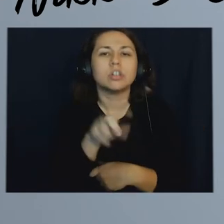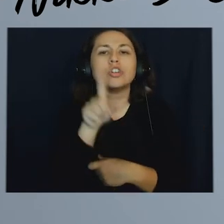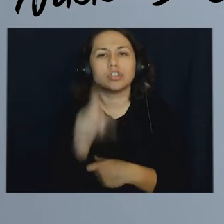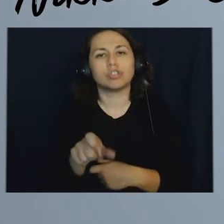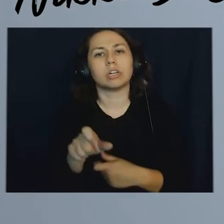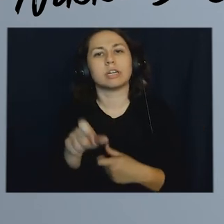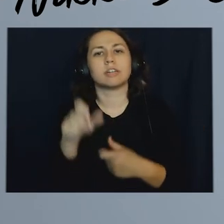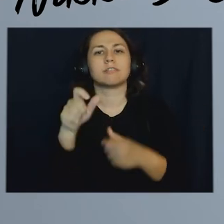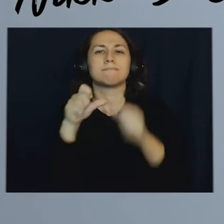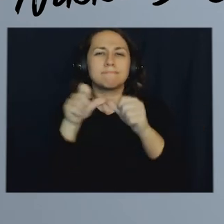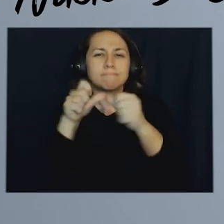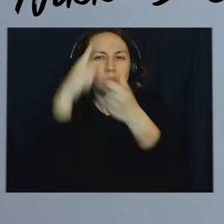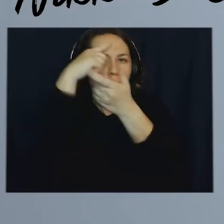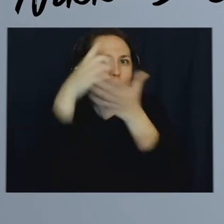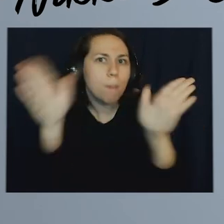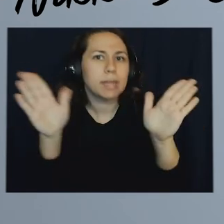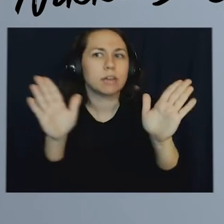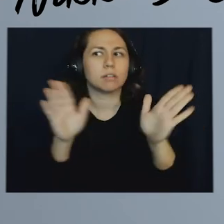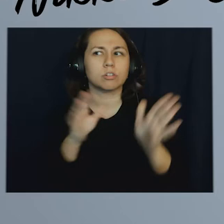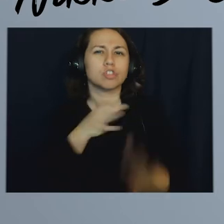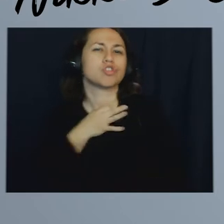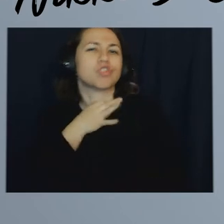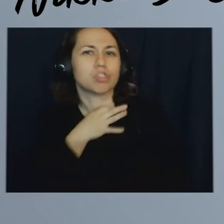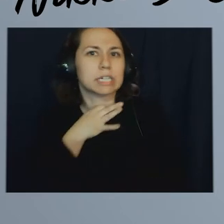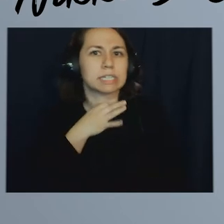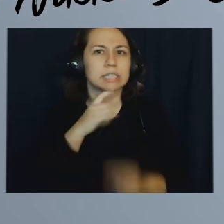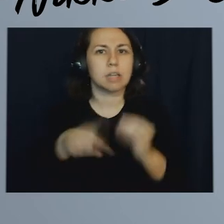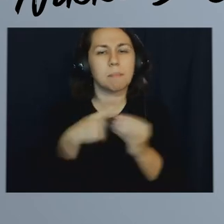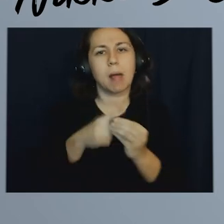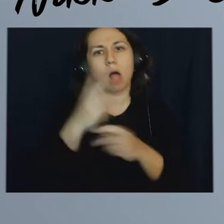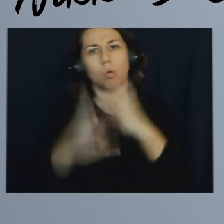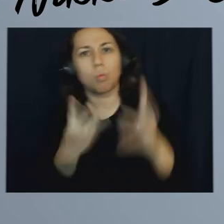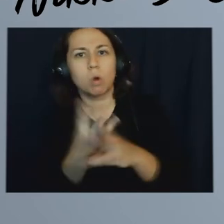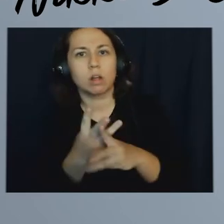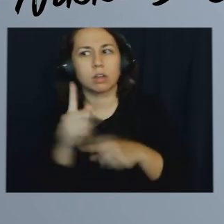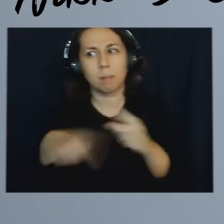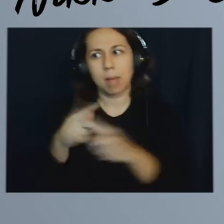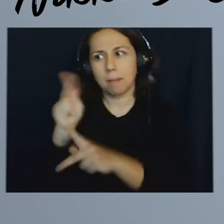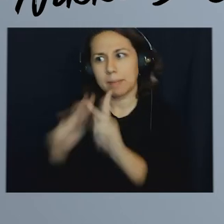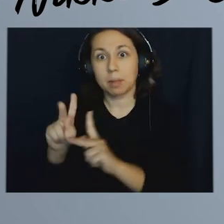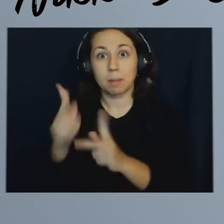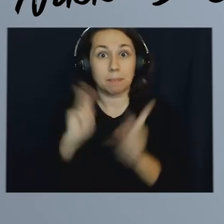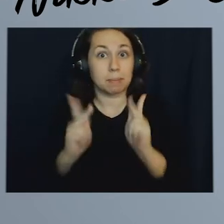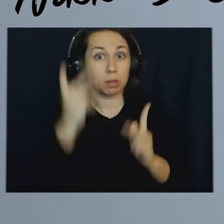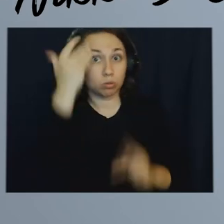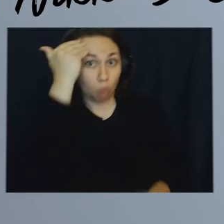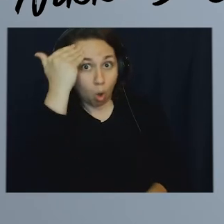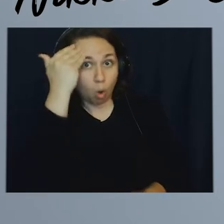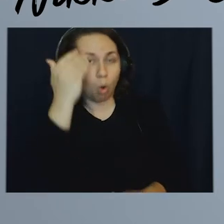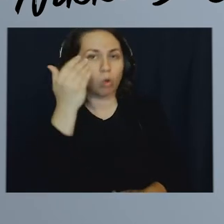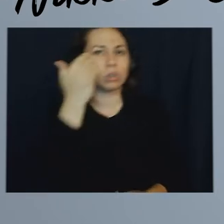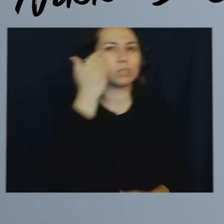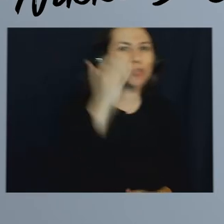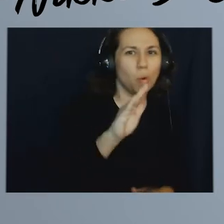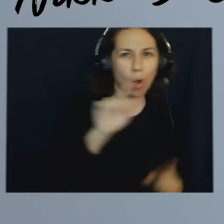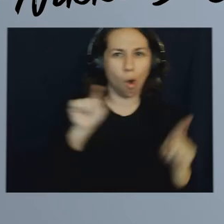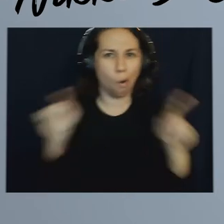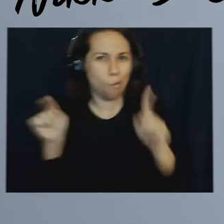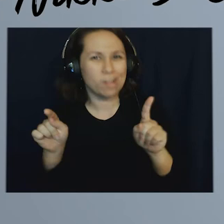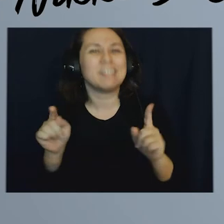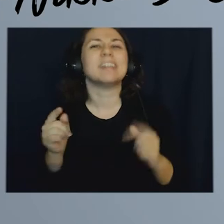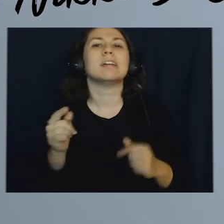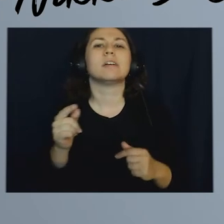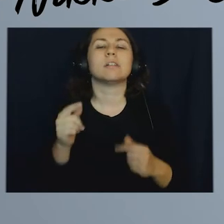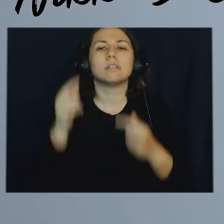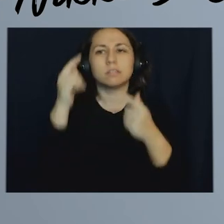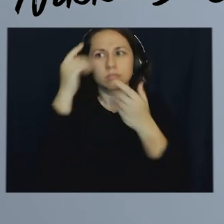nuestra imaginación sea robada por nuestros teléfonos y películas y programas. Y sí, yo sé que es muy difícil, pero si